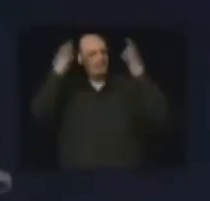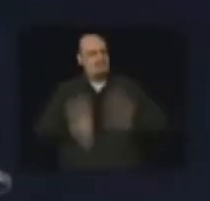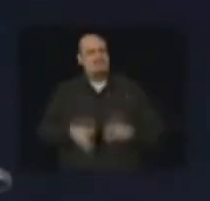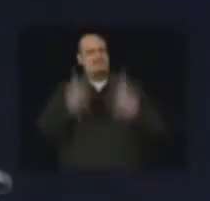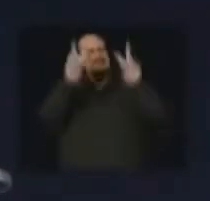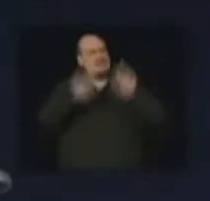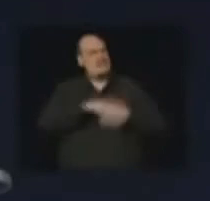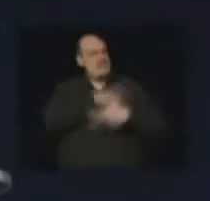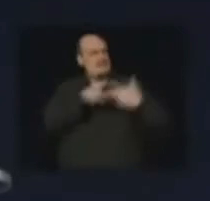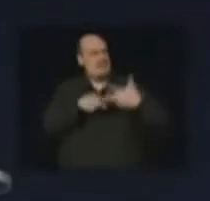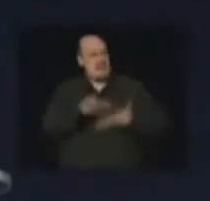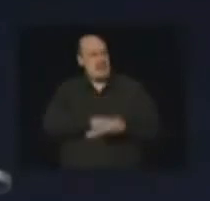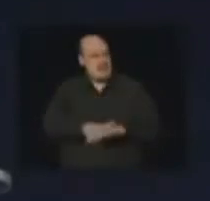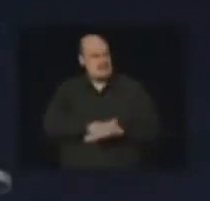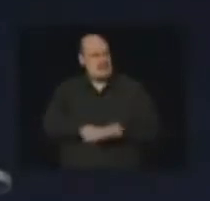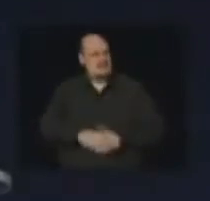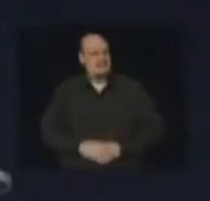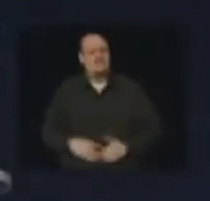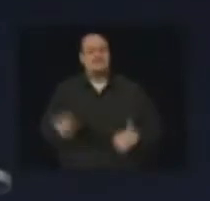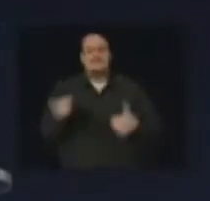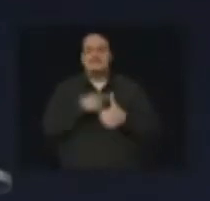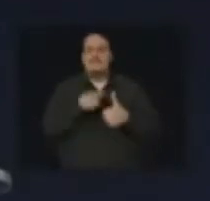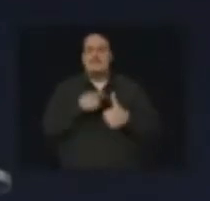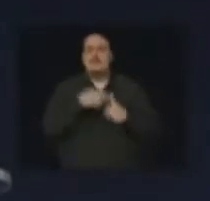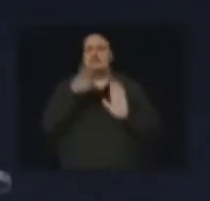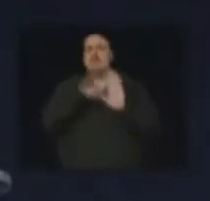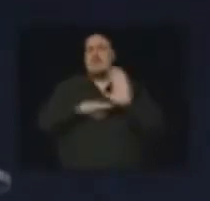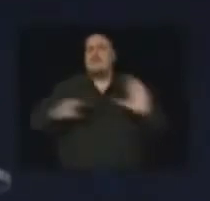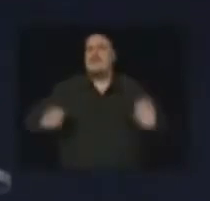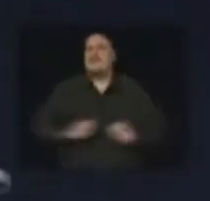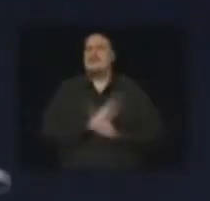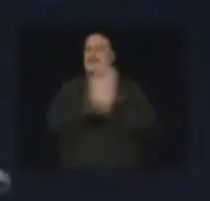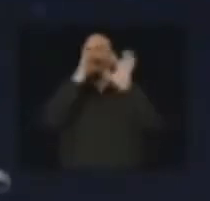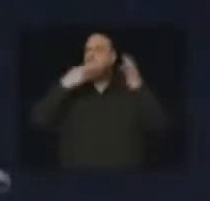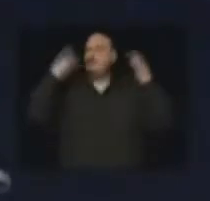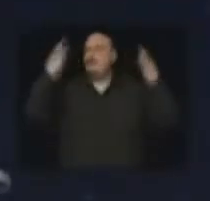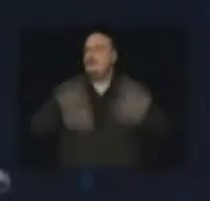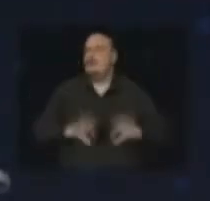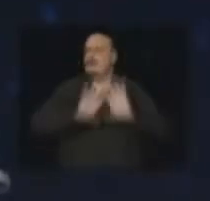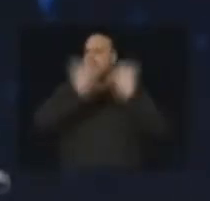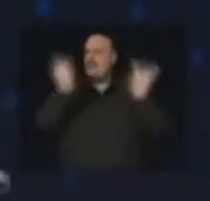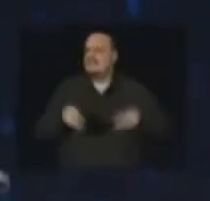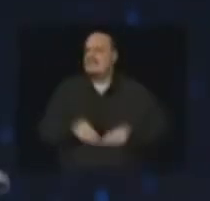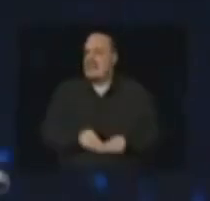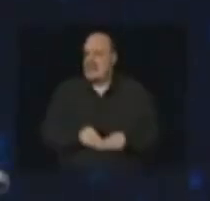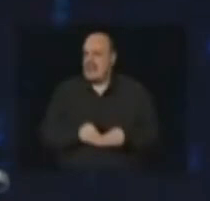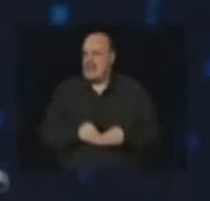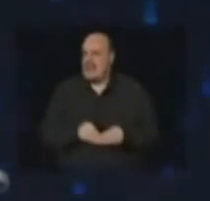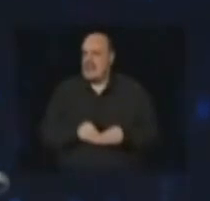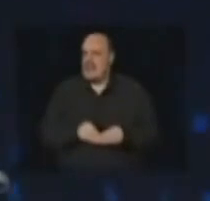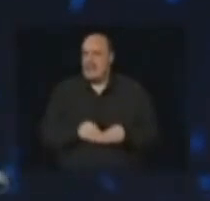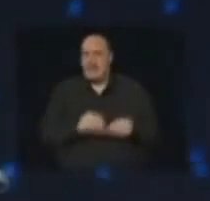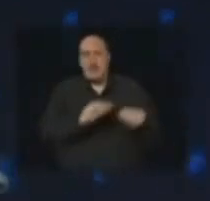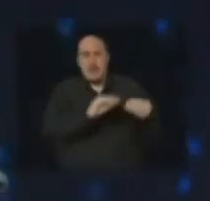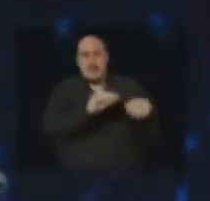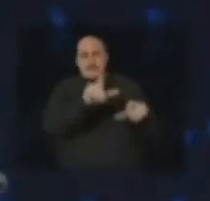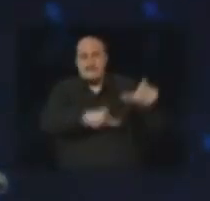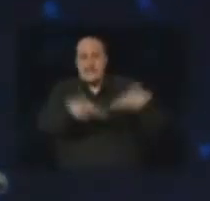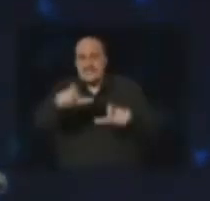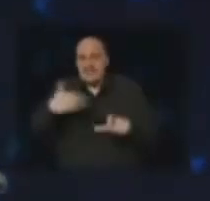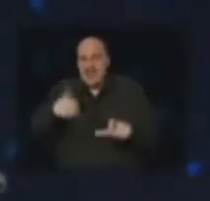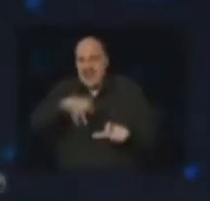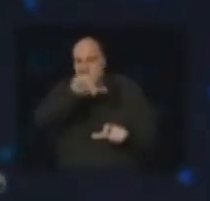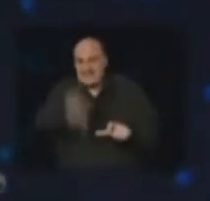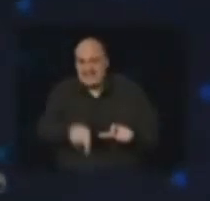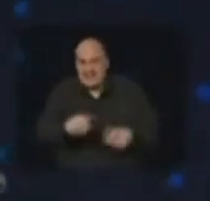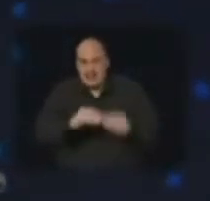supuesta causa de evasión fiscal, de la cual luego fueron liberados. Lo cierto es que ambos candidatos compiten con la misma